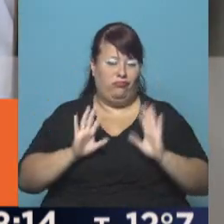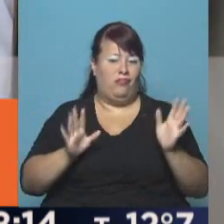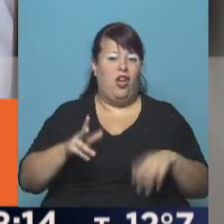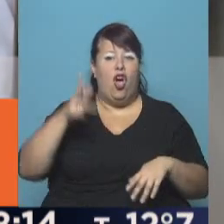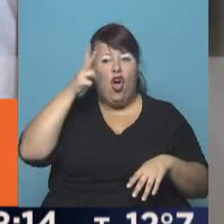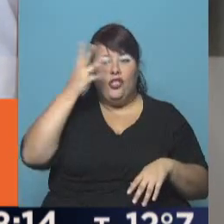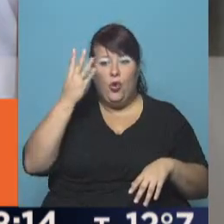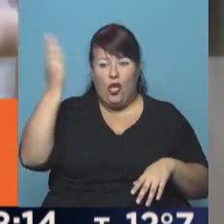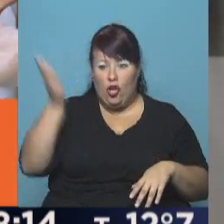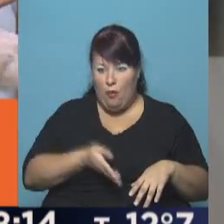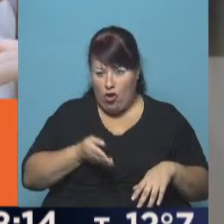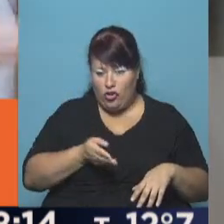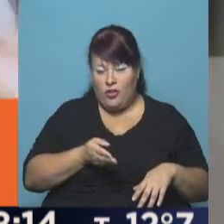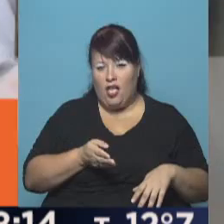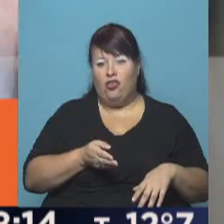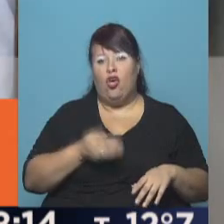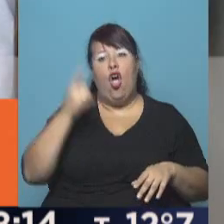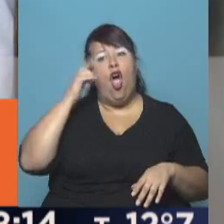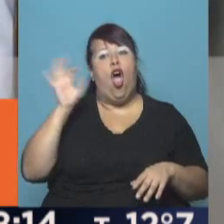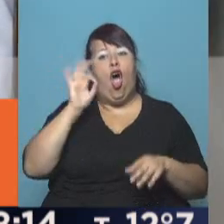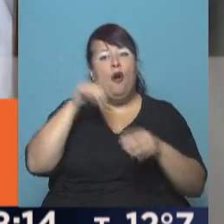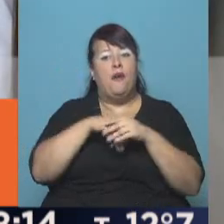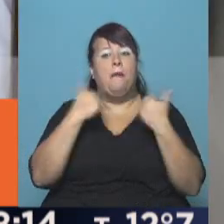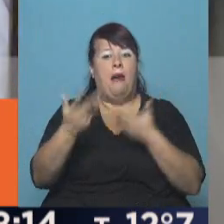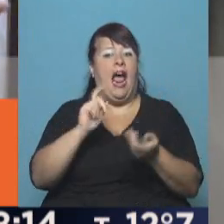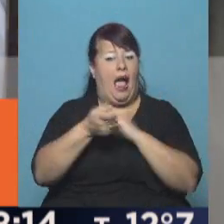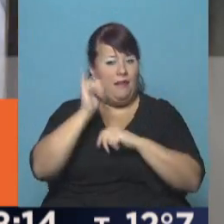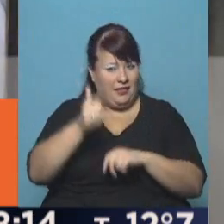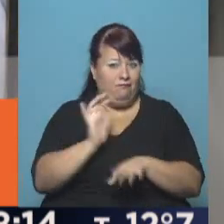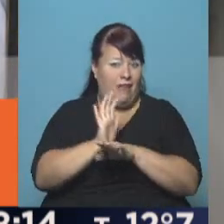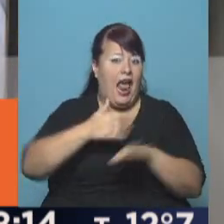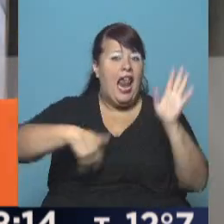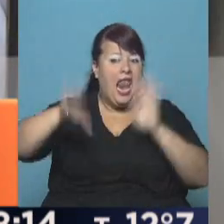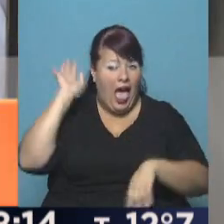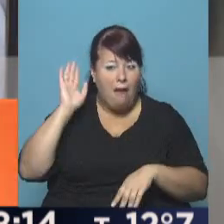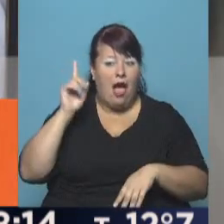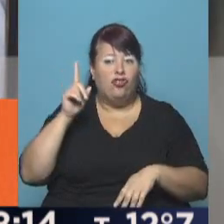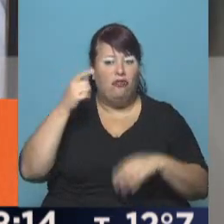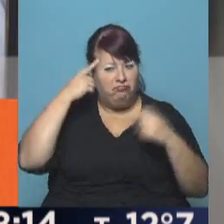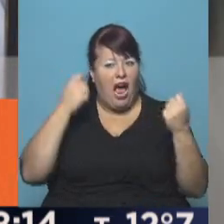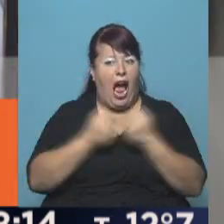84 por ciento hayan opinado en favor del cambio muestra que la gran mayoría estaba de acuerdo con eso